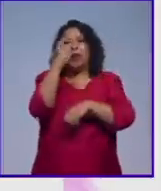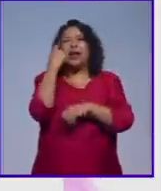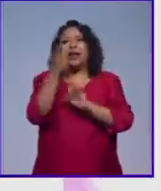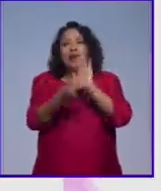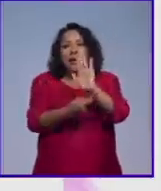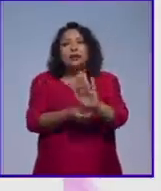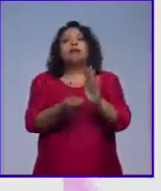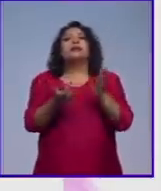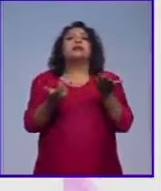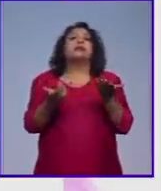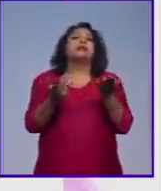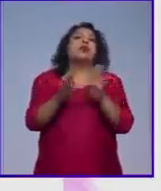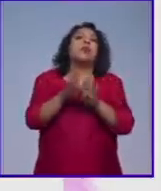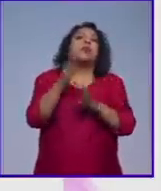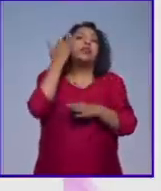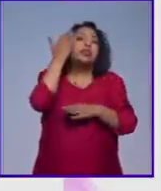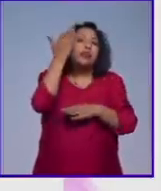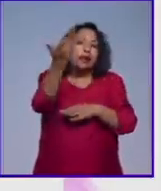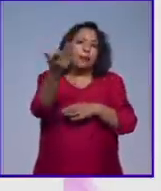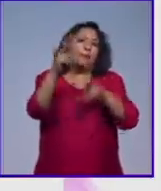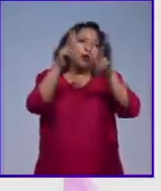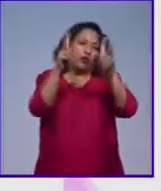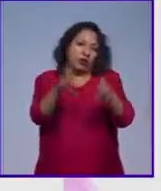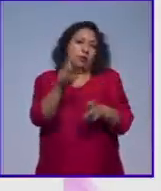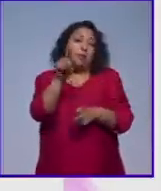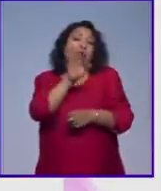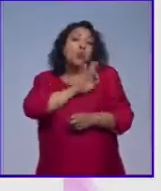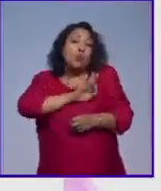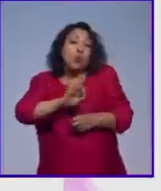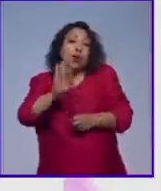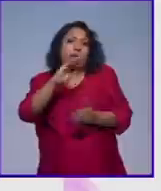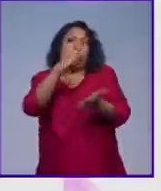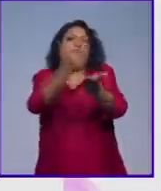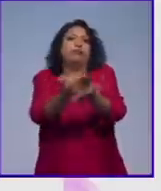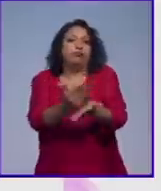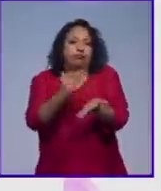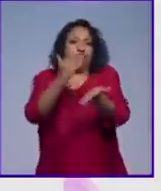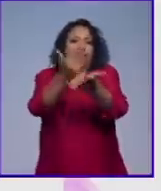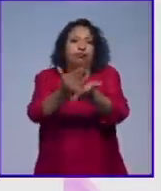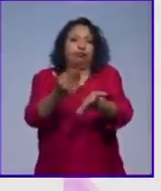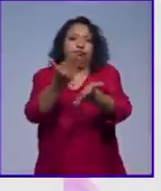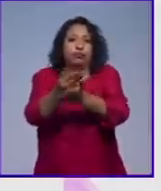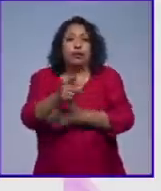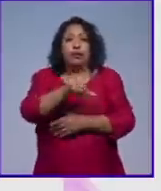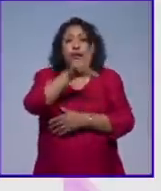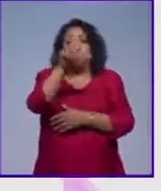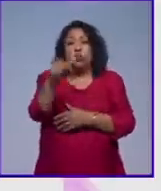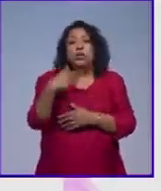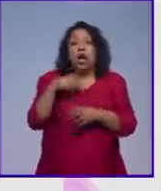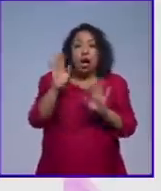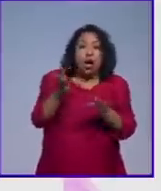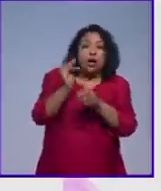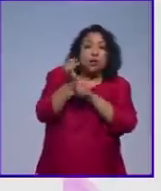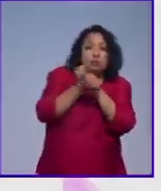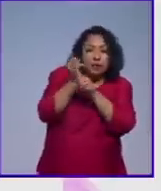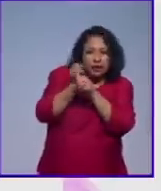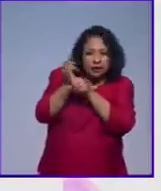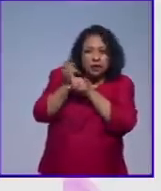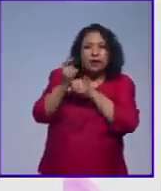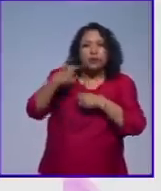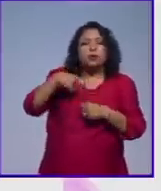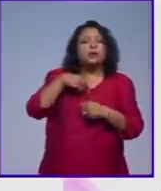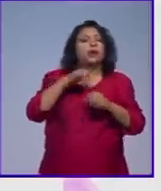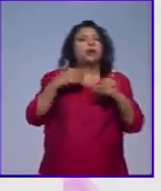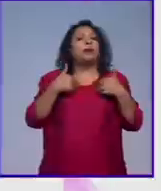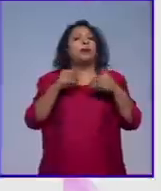versar entonces sobre el tiempo y sobre la posibilidad de frenarlo. Después de haber estado investigando, nos quedaba